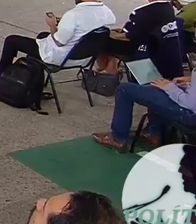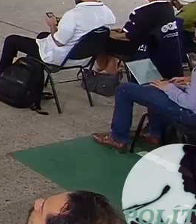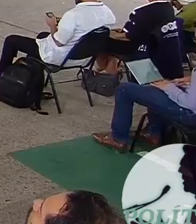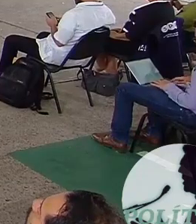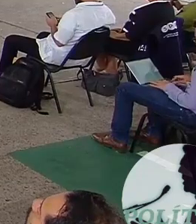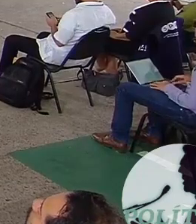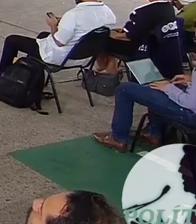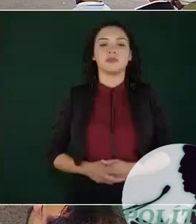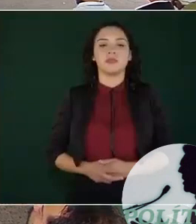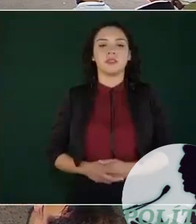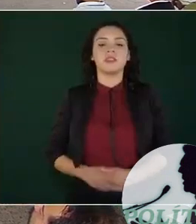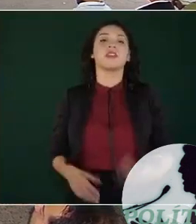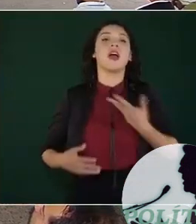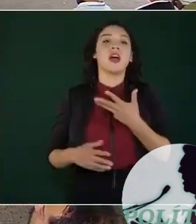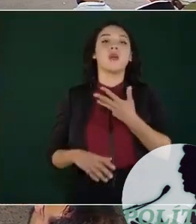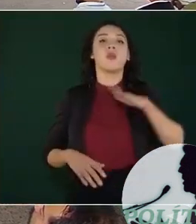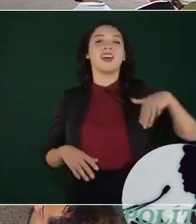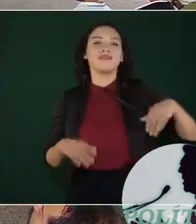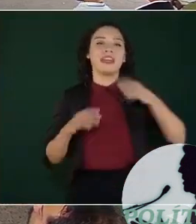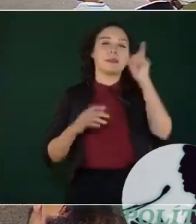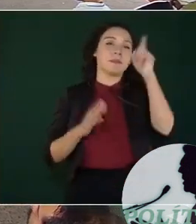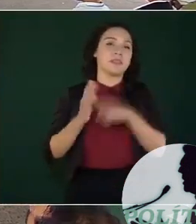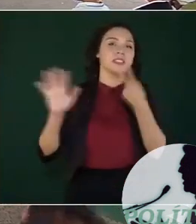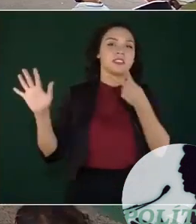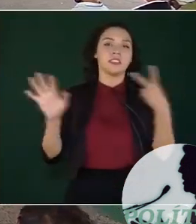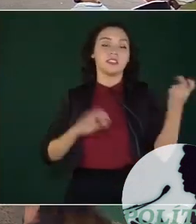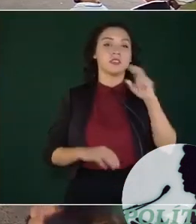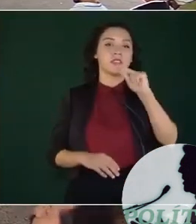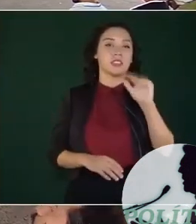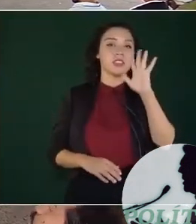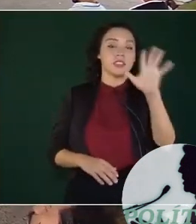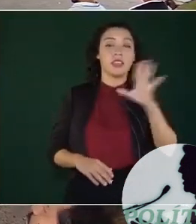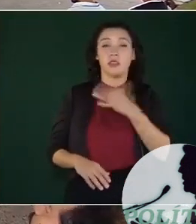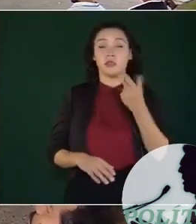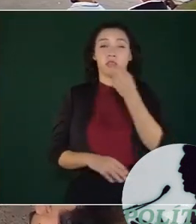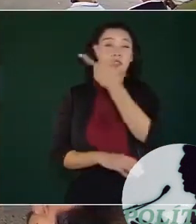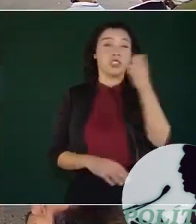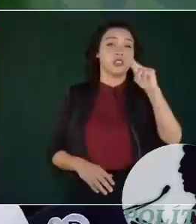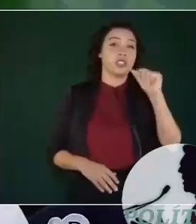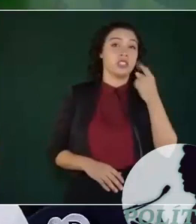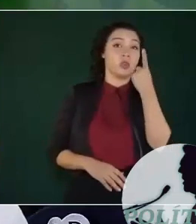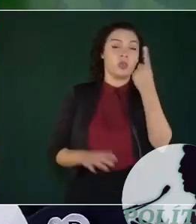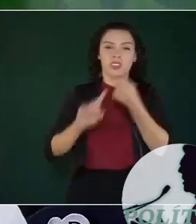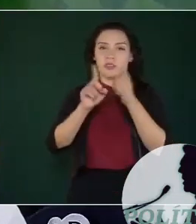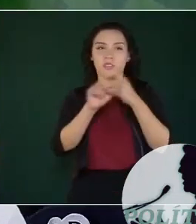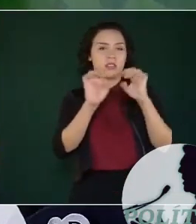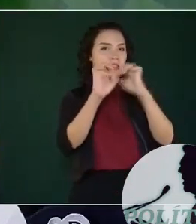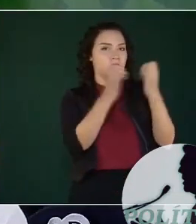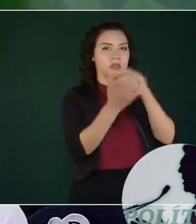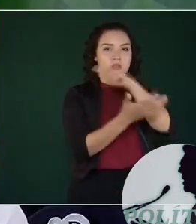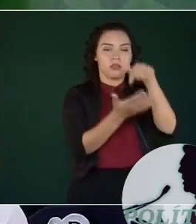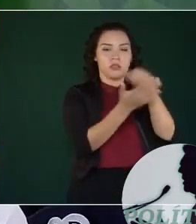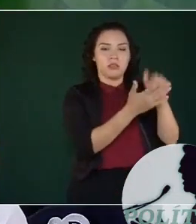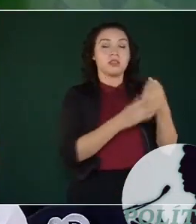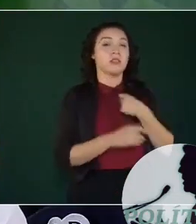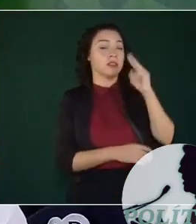de Marina y de la Guardia Nacional, 1,785. Se han dado 281 eventos, como